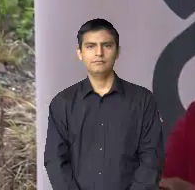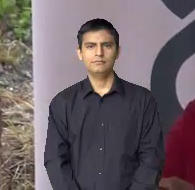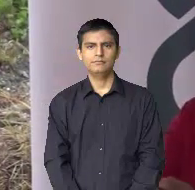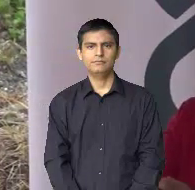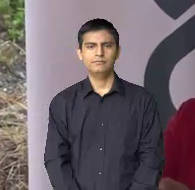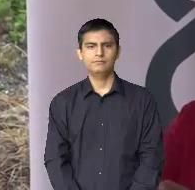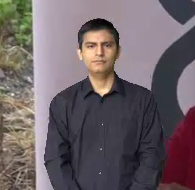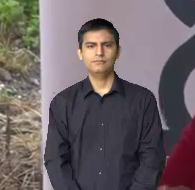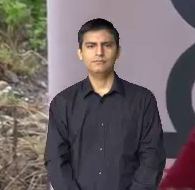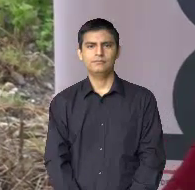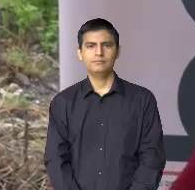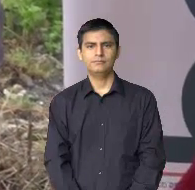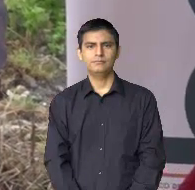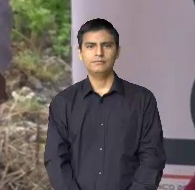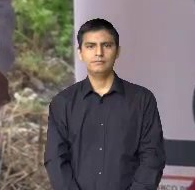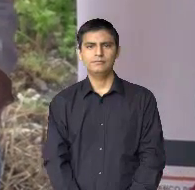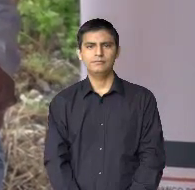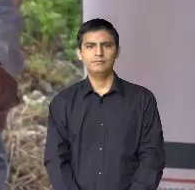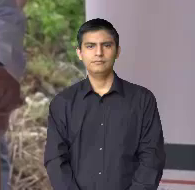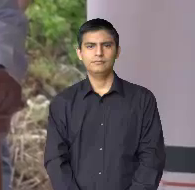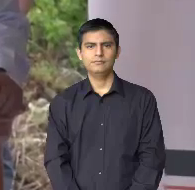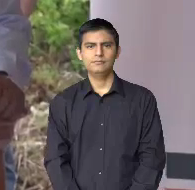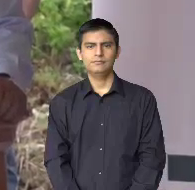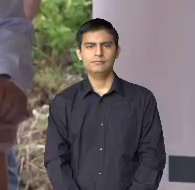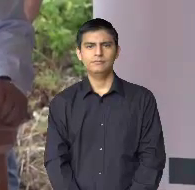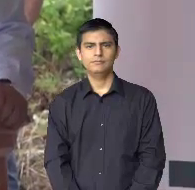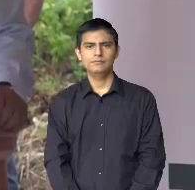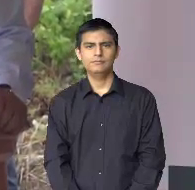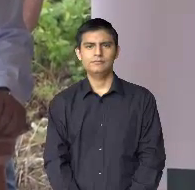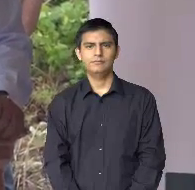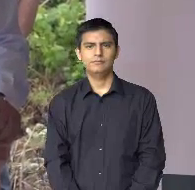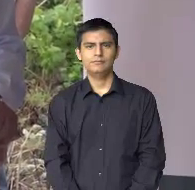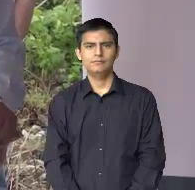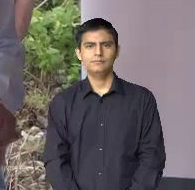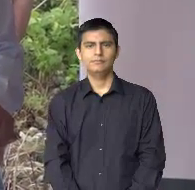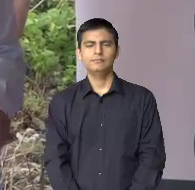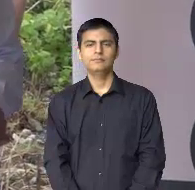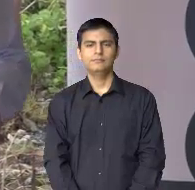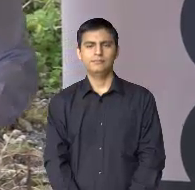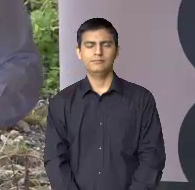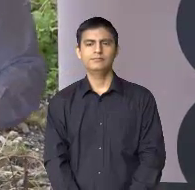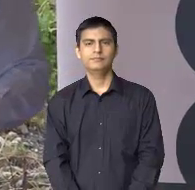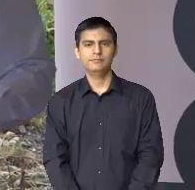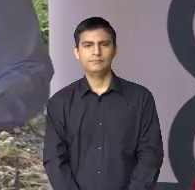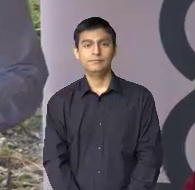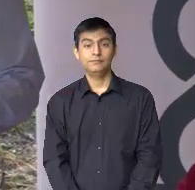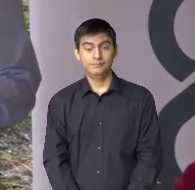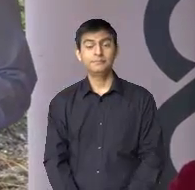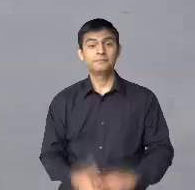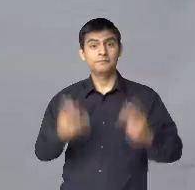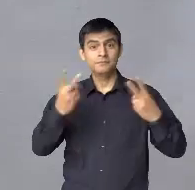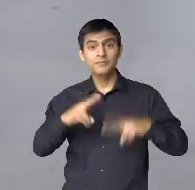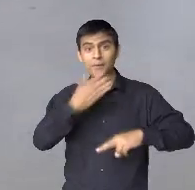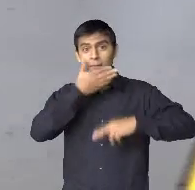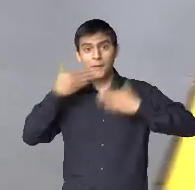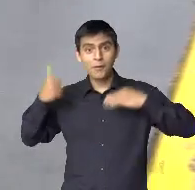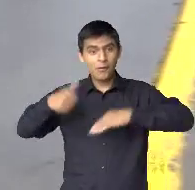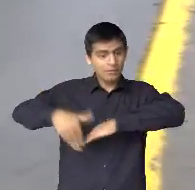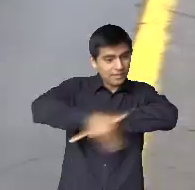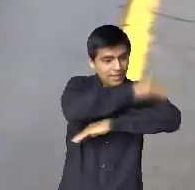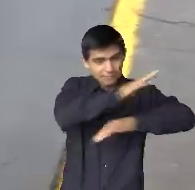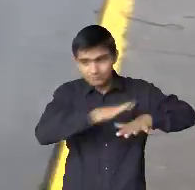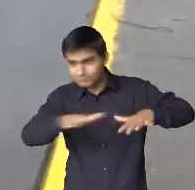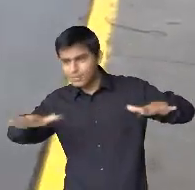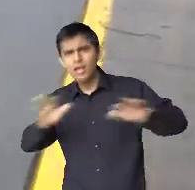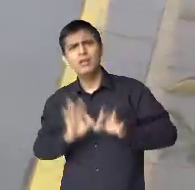barrios intervenimos con agua potable, alcantarillado sanitario, alcantarillado pluvial y también la señalización. El mejoramiento